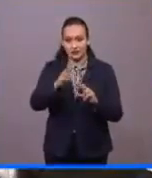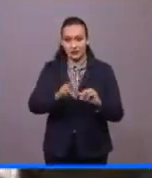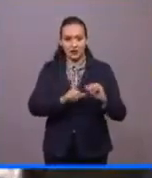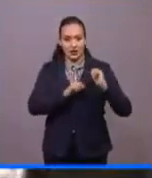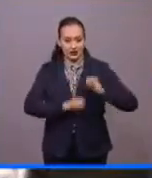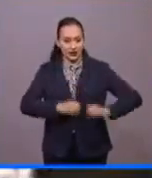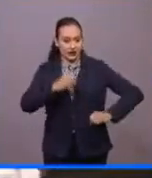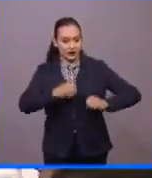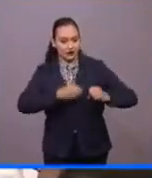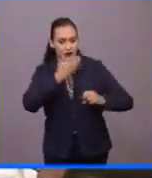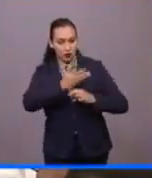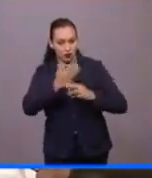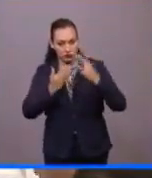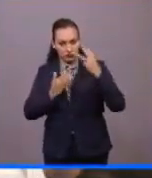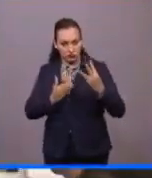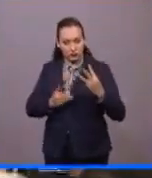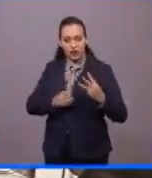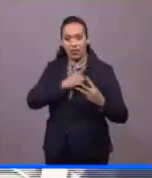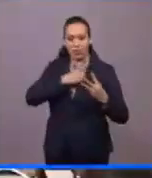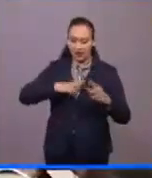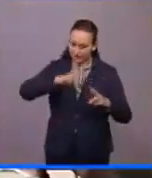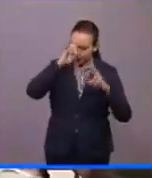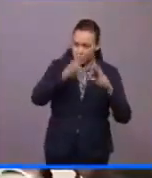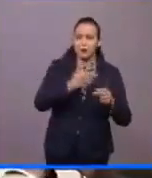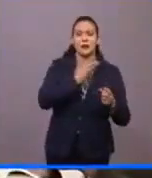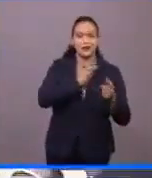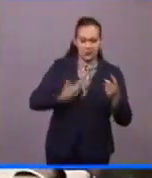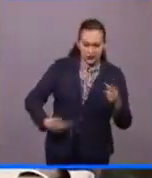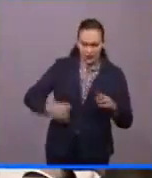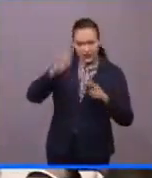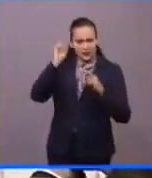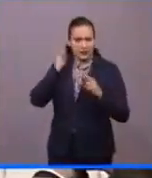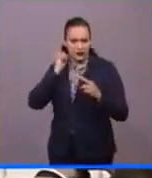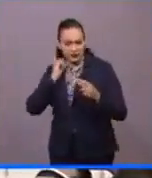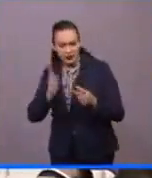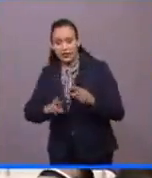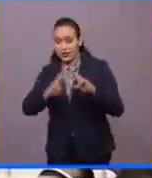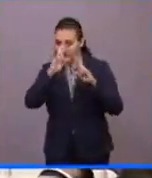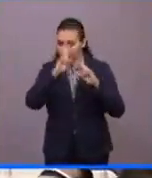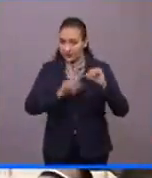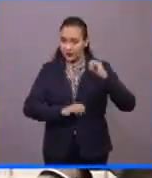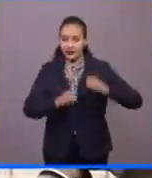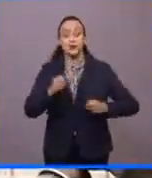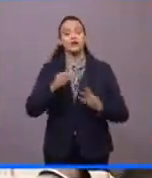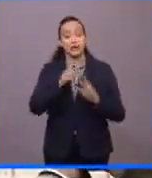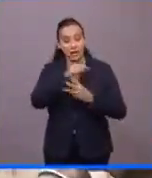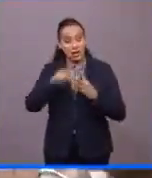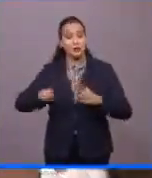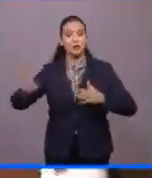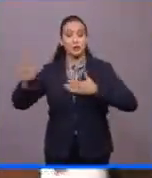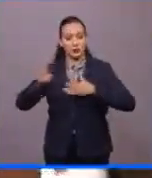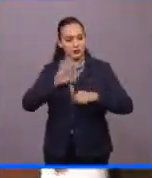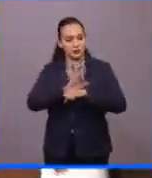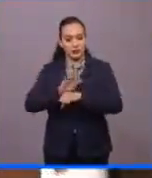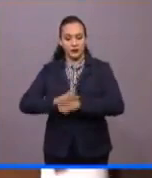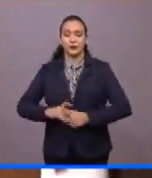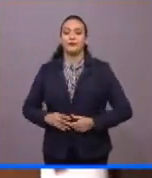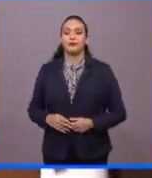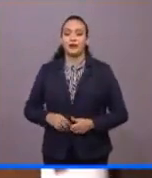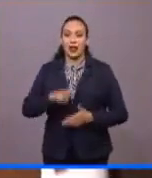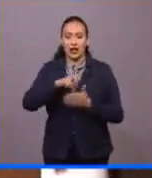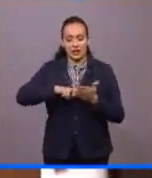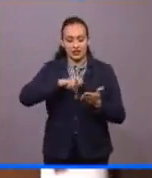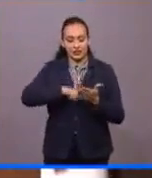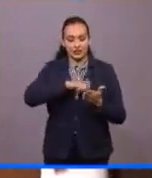los poderes del Estado, ejercerán una voz crítica, propositiva y constructiva. Las